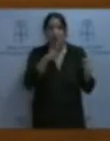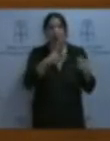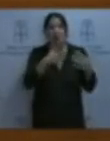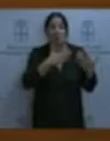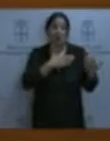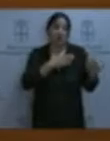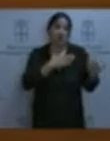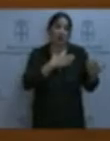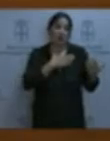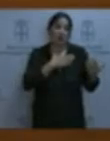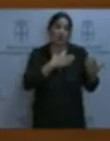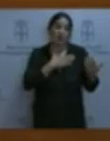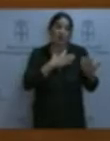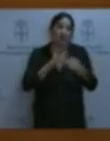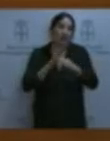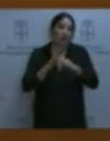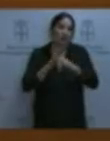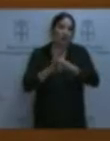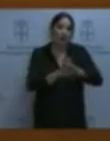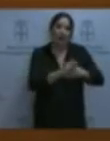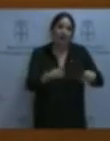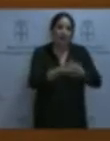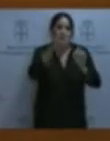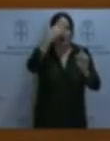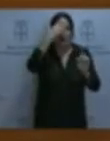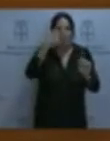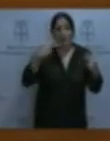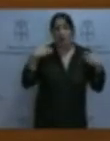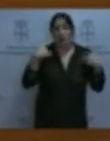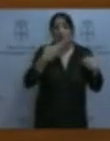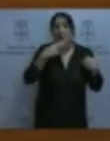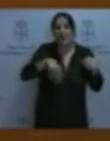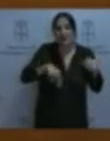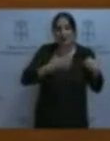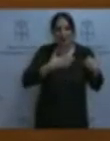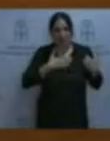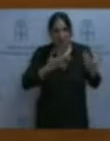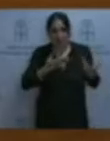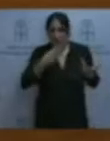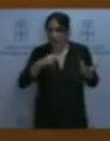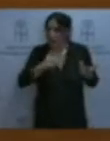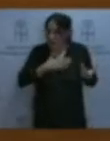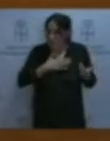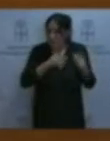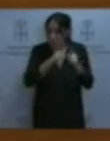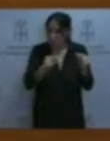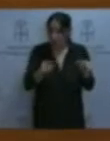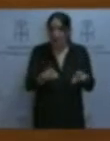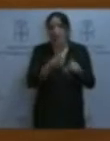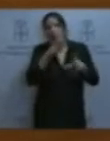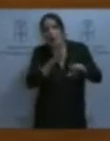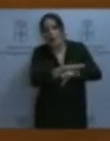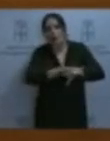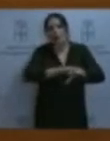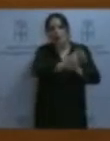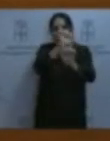patrimonio, independientemente de su titularidad, es asturiano, ¿no? Aunque sea en este caso el Ministerio de Defensa,